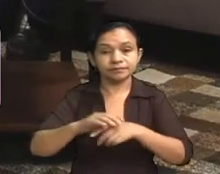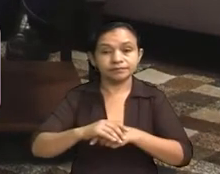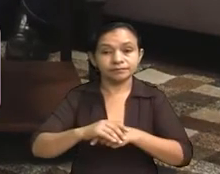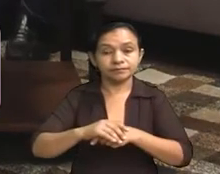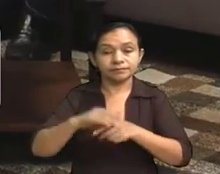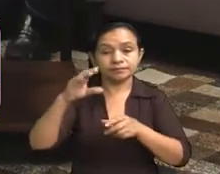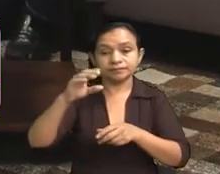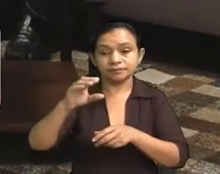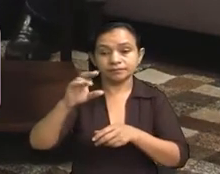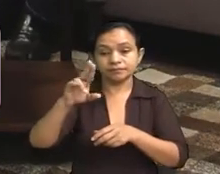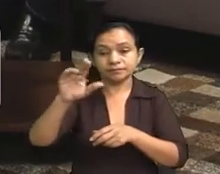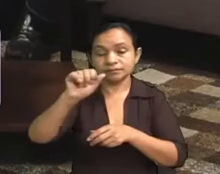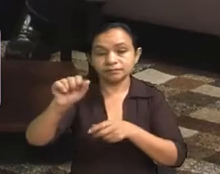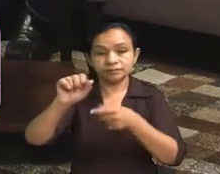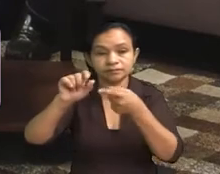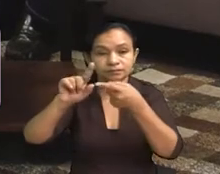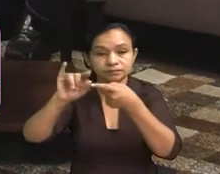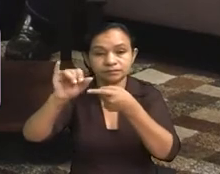el Cuá Abisinia.